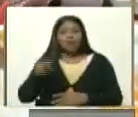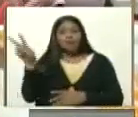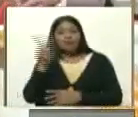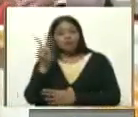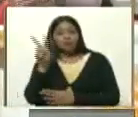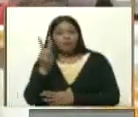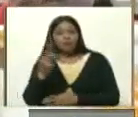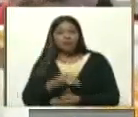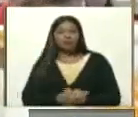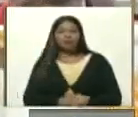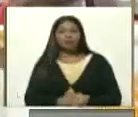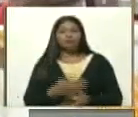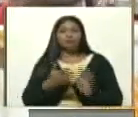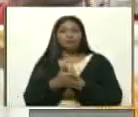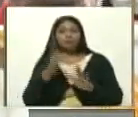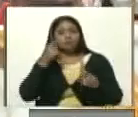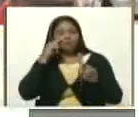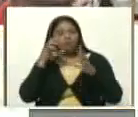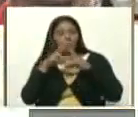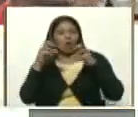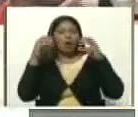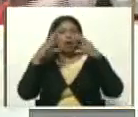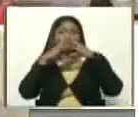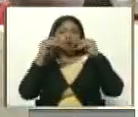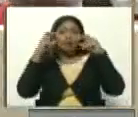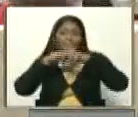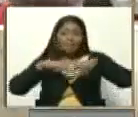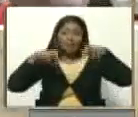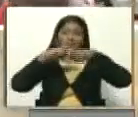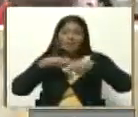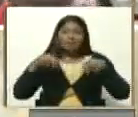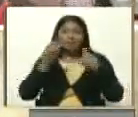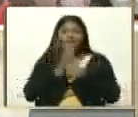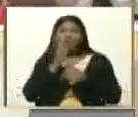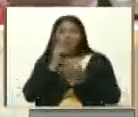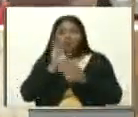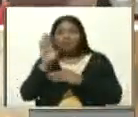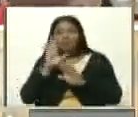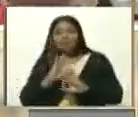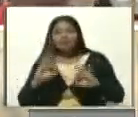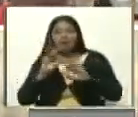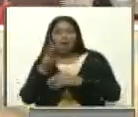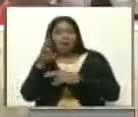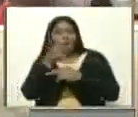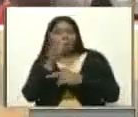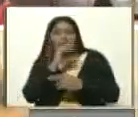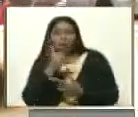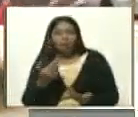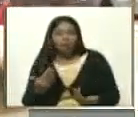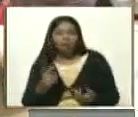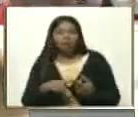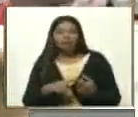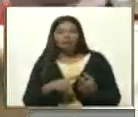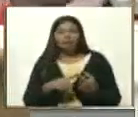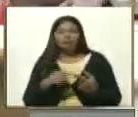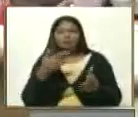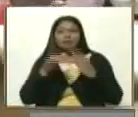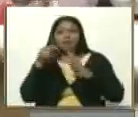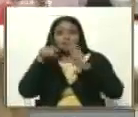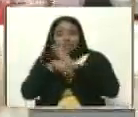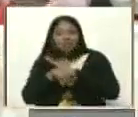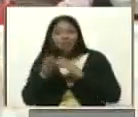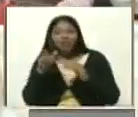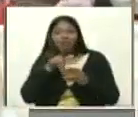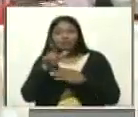Venezuela y cuando se llevó a cabo toda la investigación se determinó que no existía ningún tipo de armamento ilegal, ¿qué había dentro del